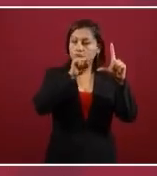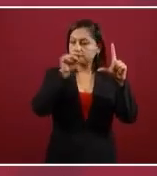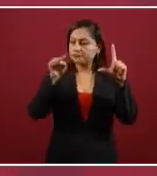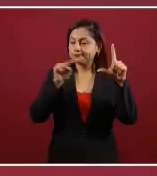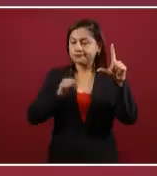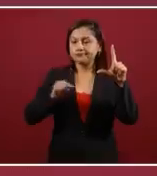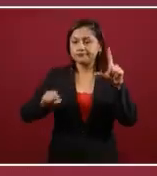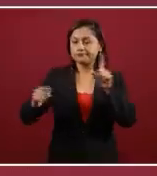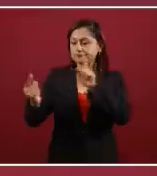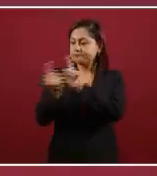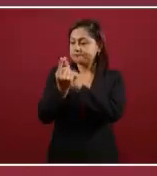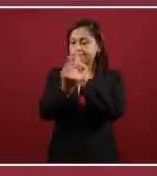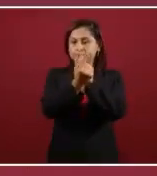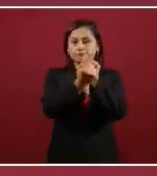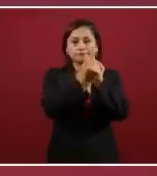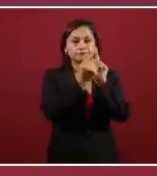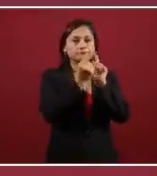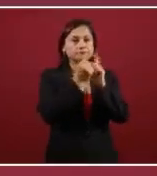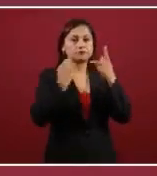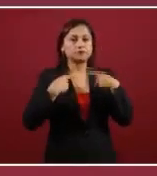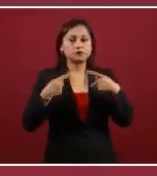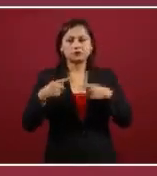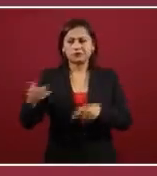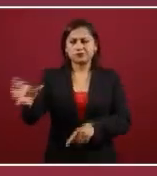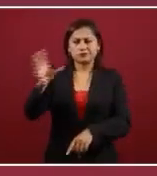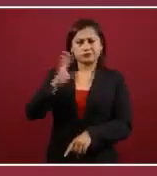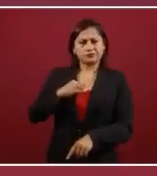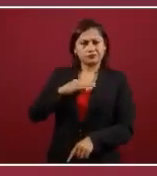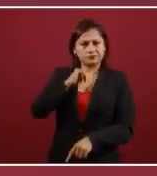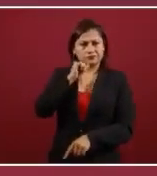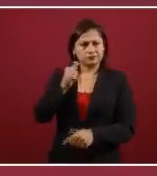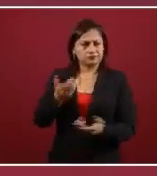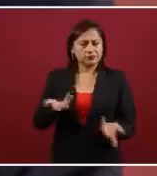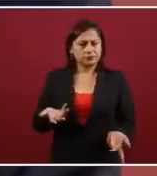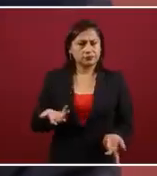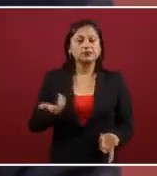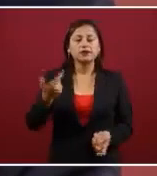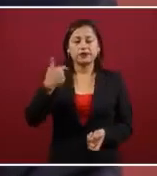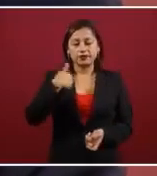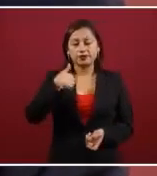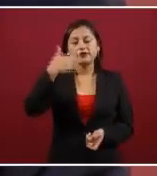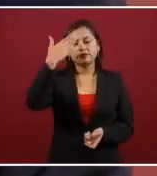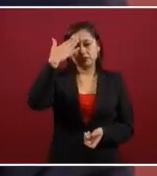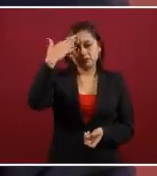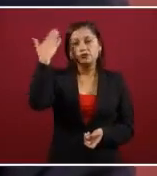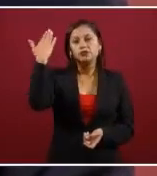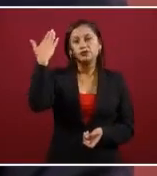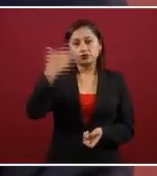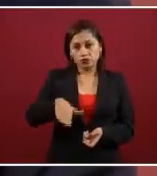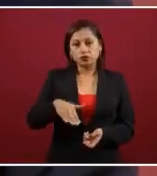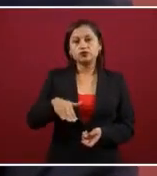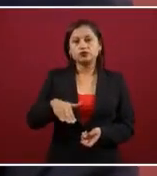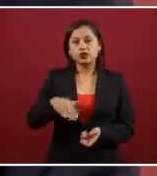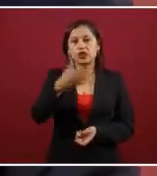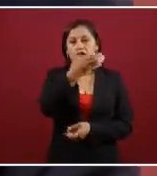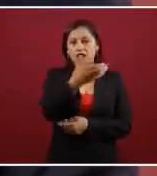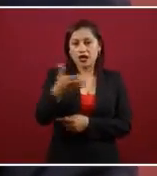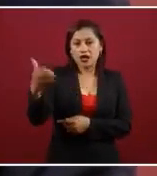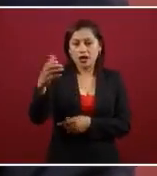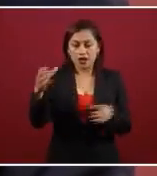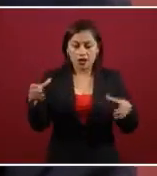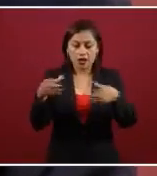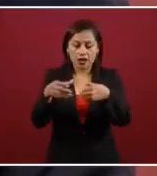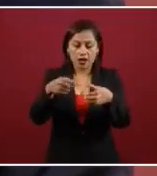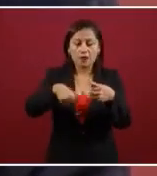a la gente y no he tenido reportes. Sí sé de cómo trabajan en los campos los niños,